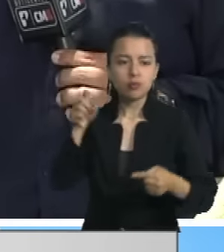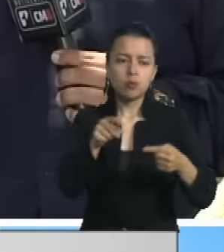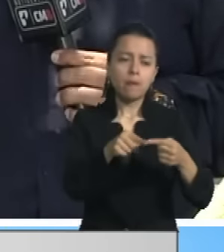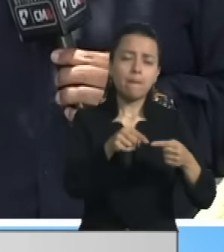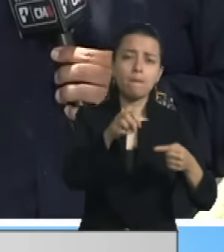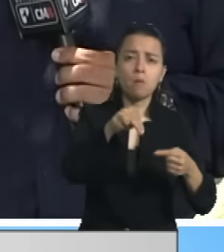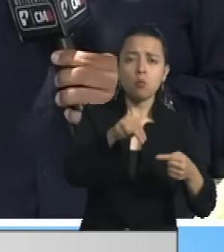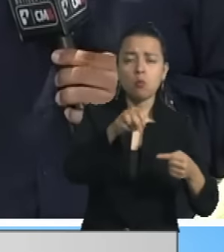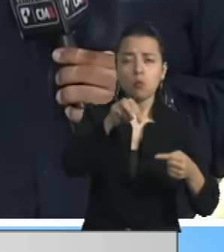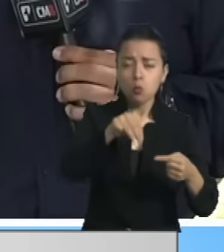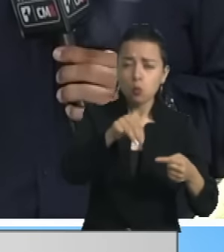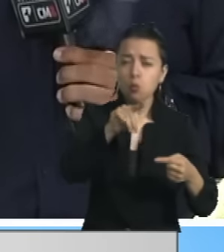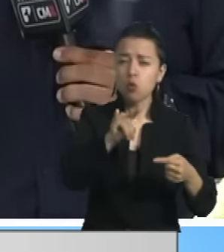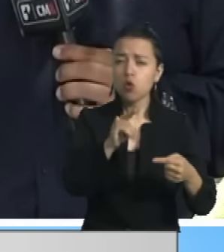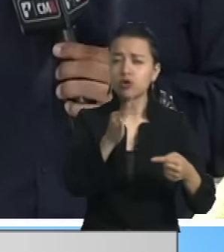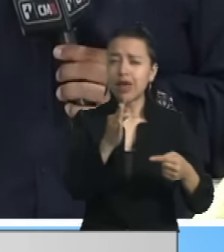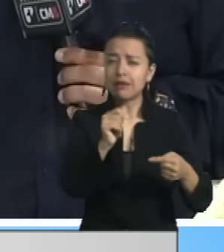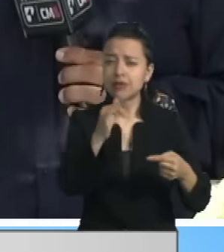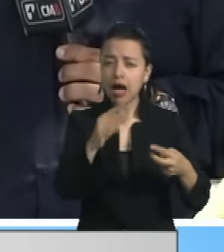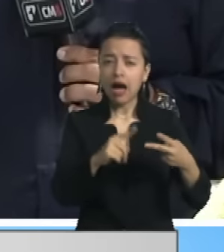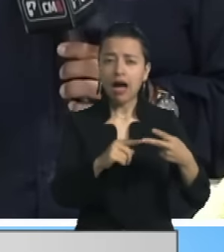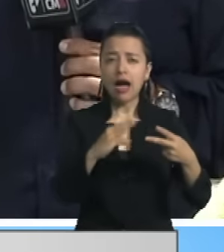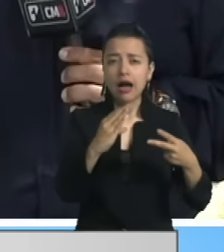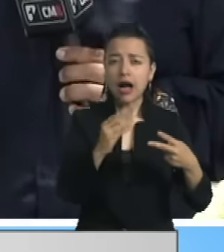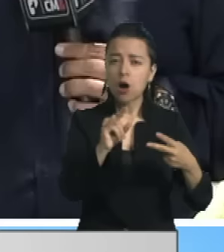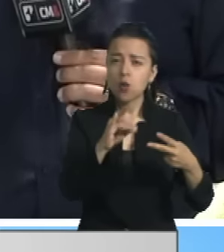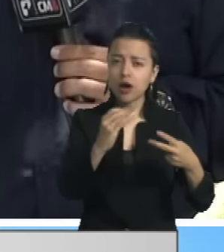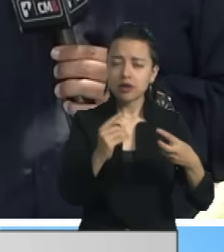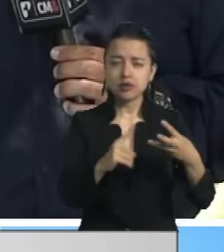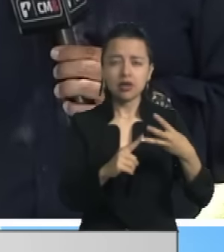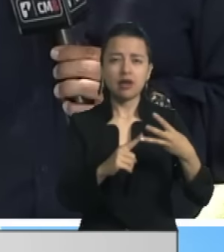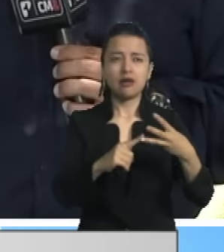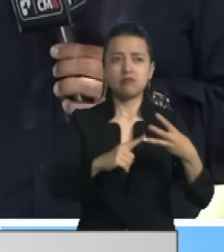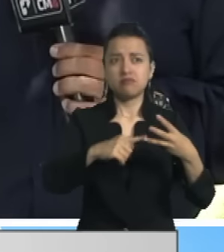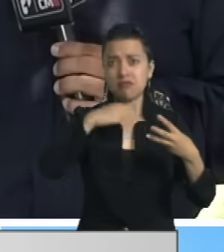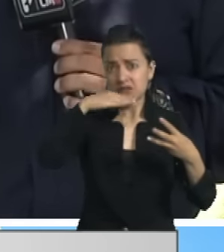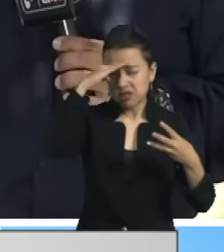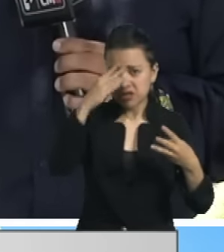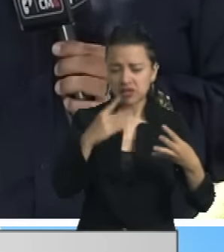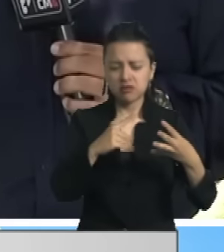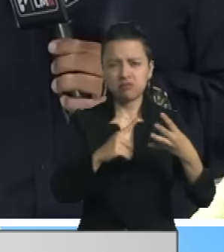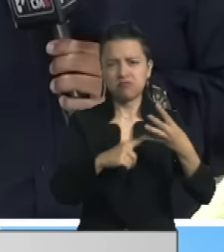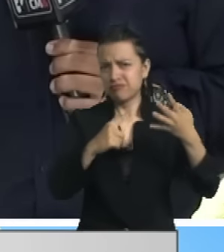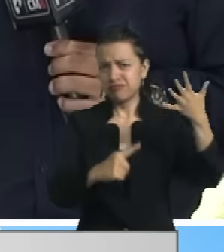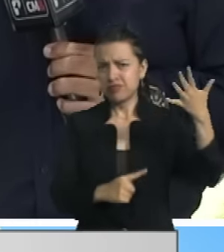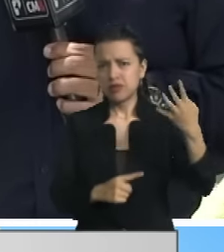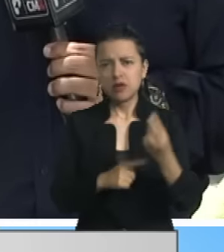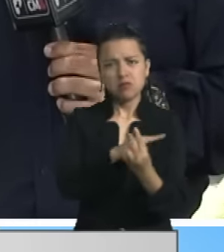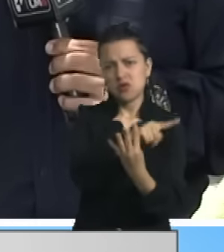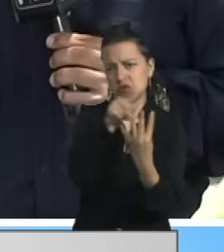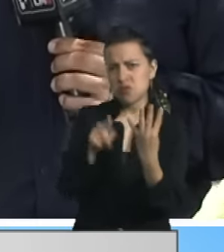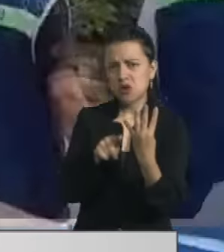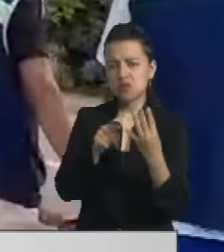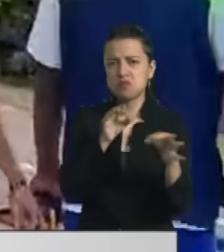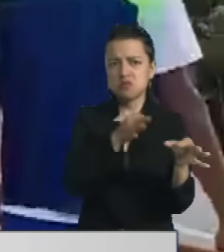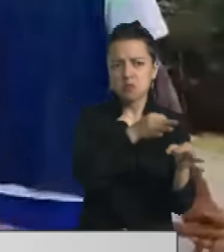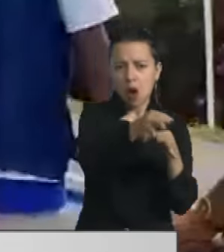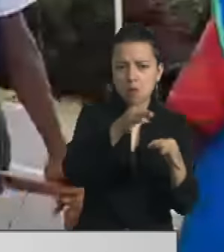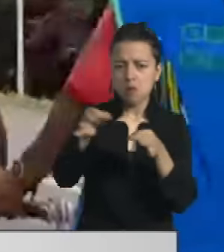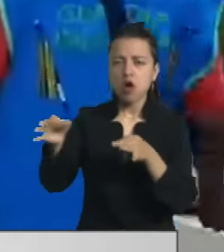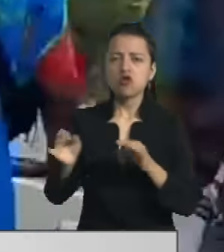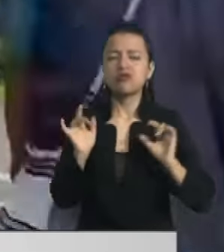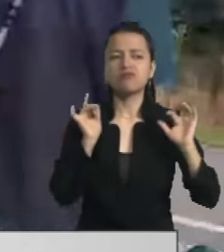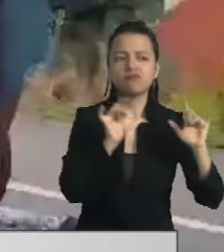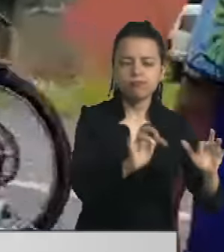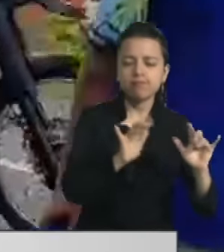Medellín pero también en el municipio de caucasia cu puntos que a esta hora de la maana se confirman y las autoridades en este